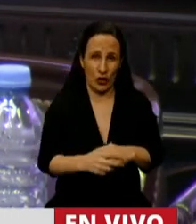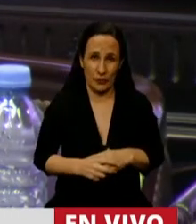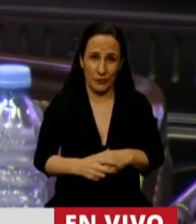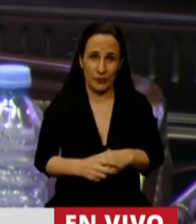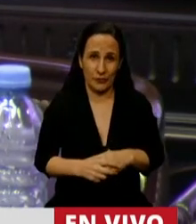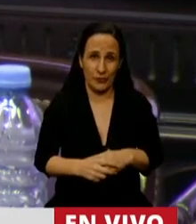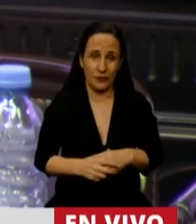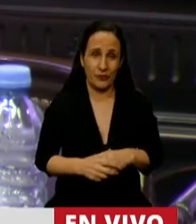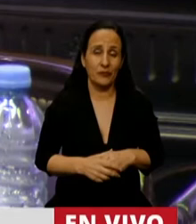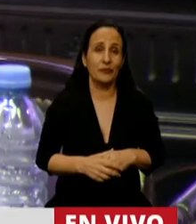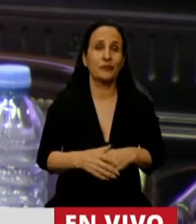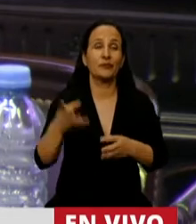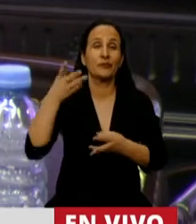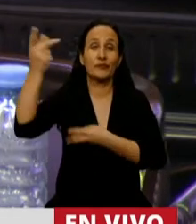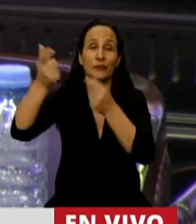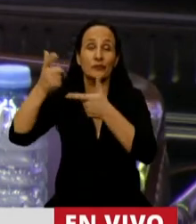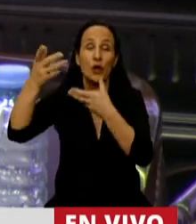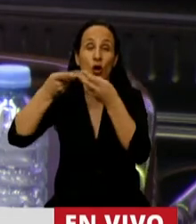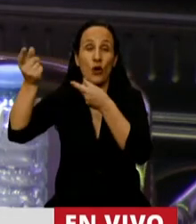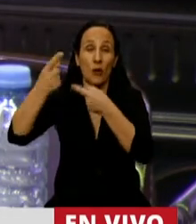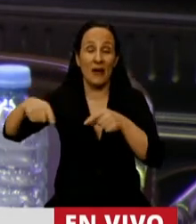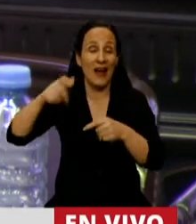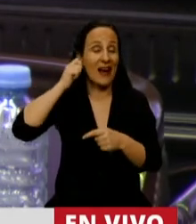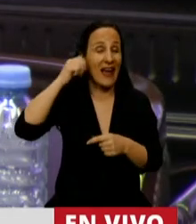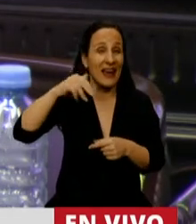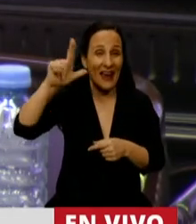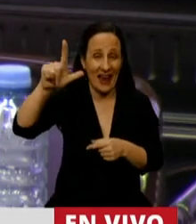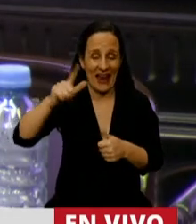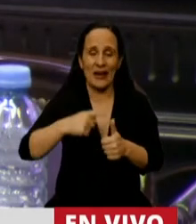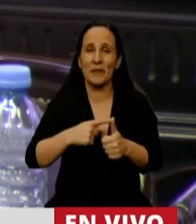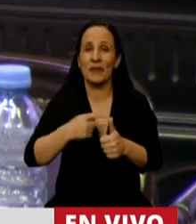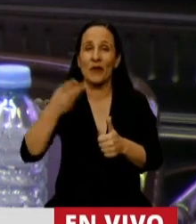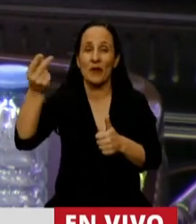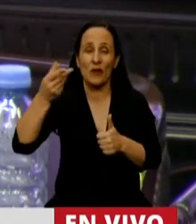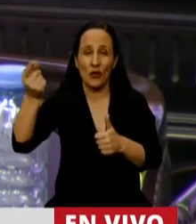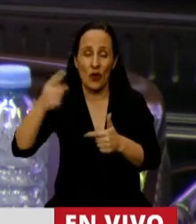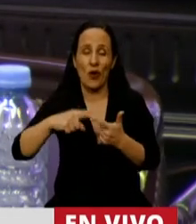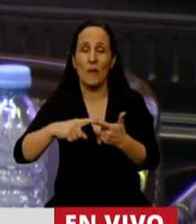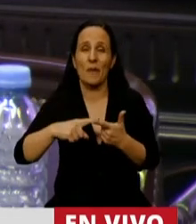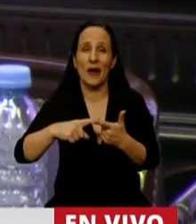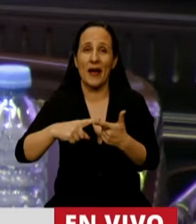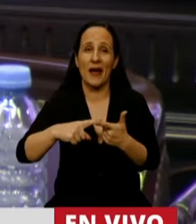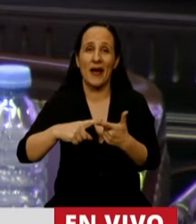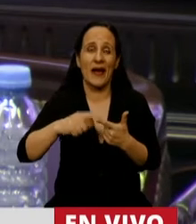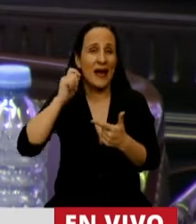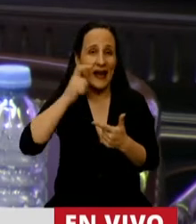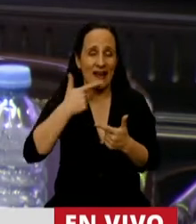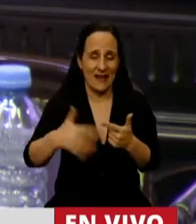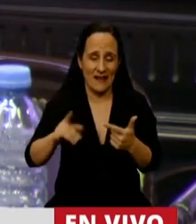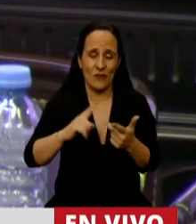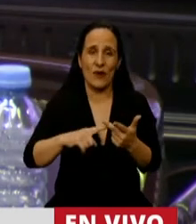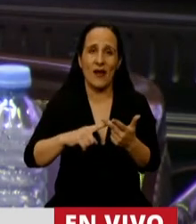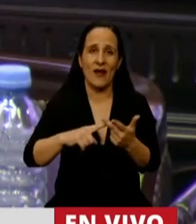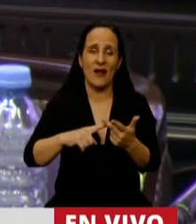mayor nivel de importación de los últimos 10 años de gn el mayor nivel de importación de los últimos 10 años de gas natural y